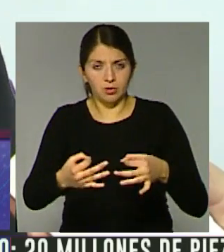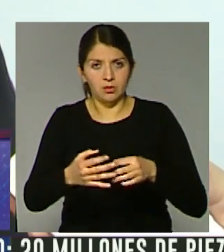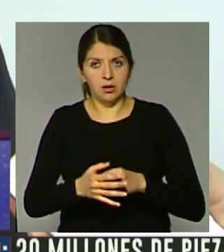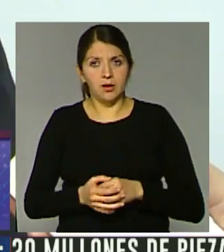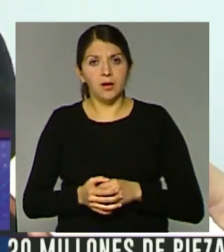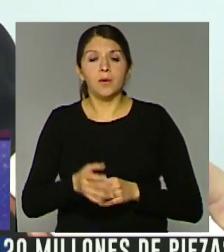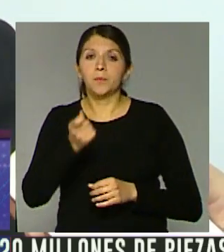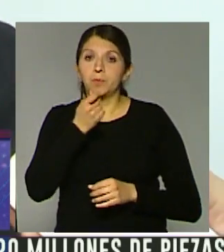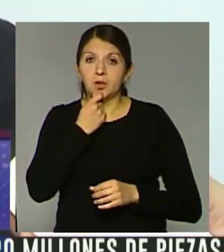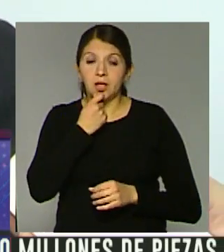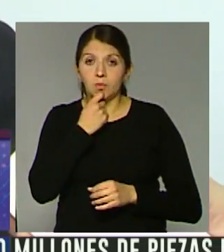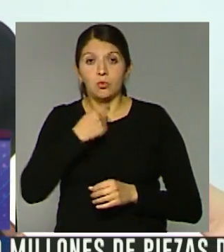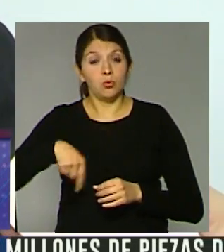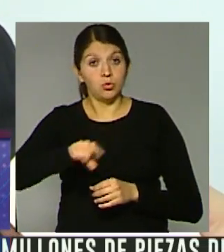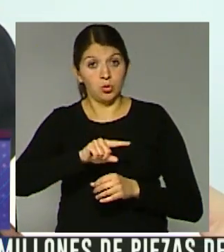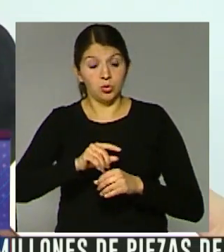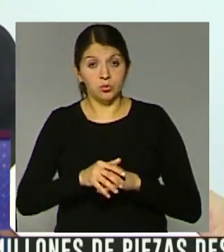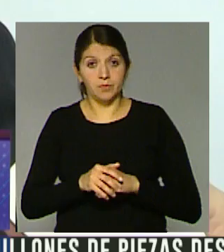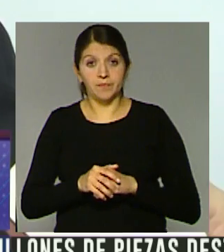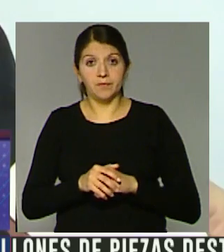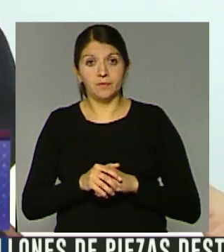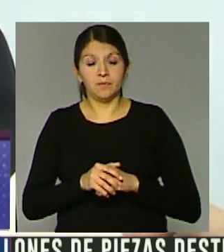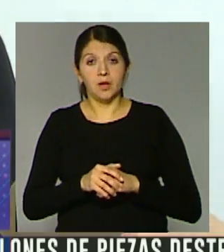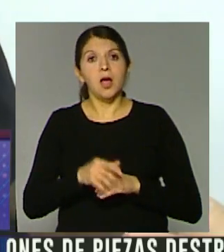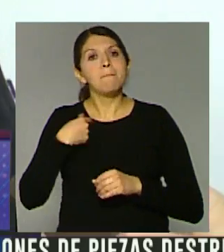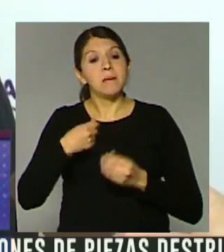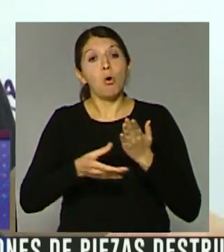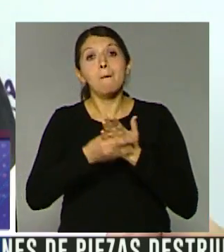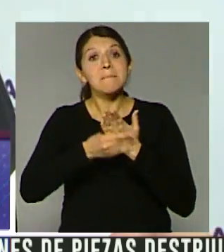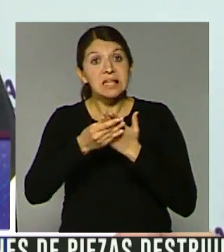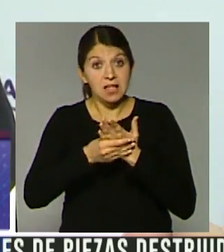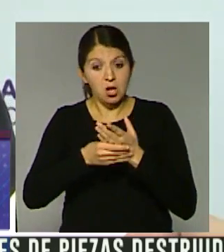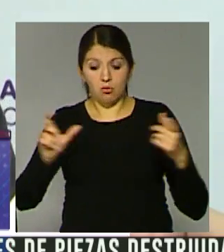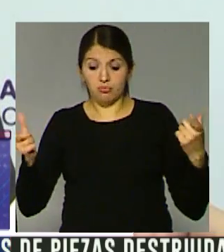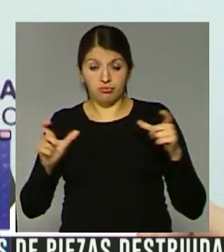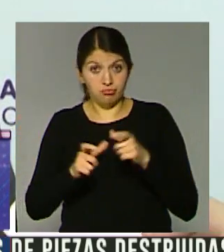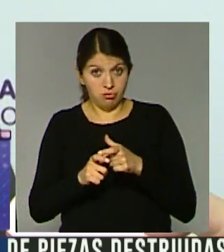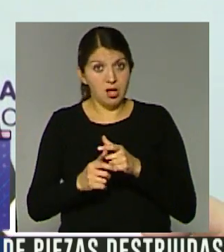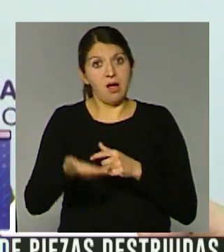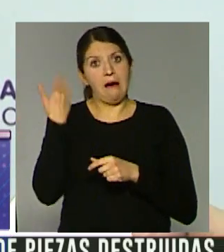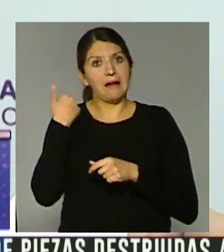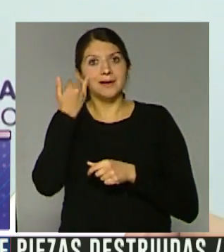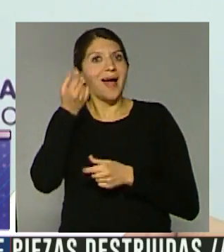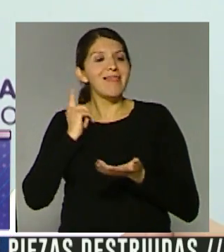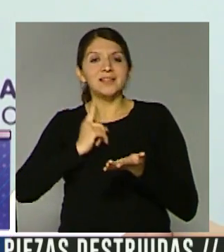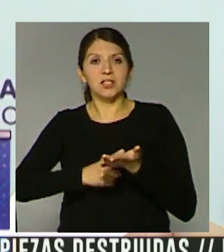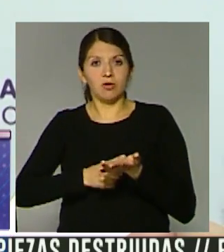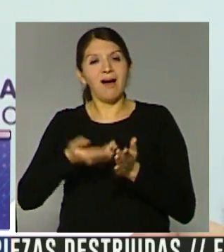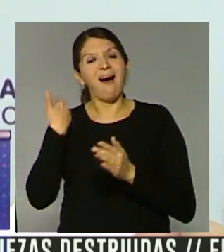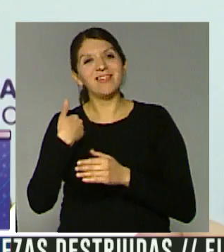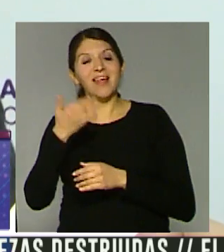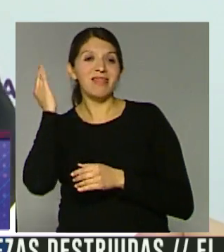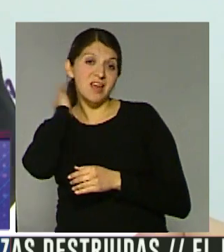ejemplo, el gesto de austeridad, de achicar los ministerios, lo hicimos al principio, achicando de 16 ministerios,